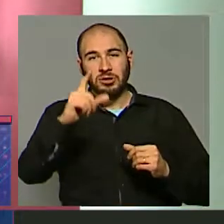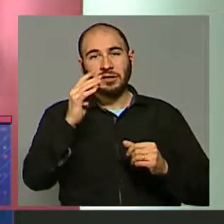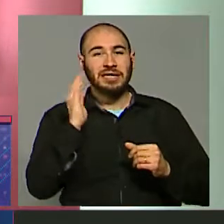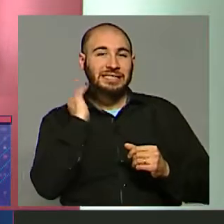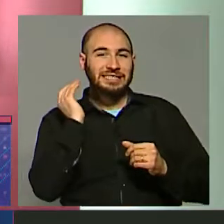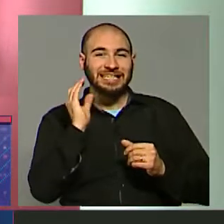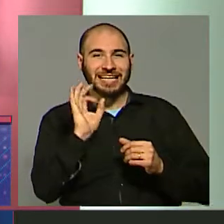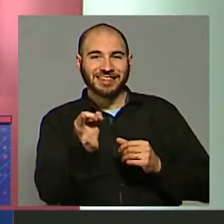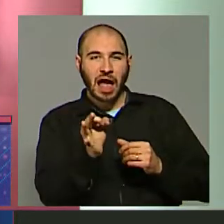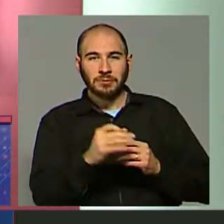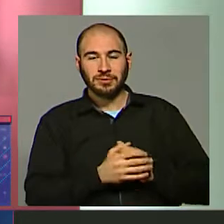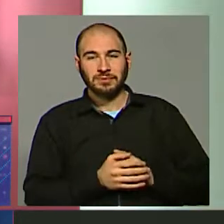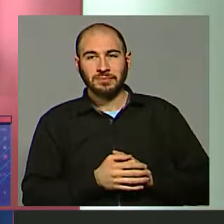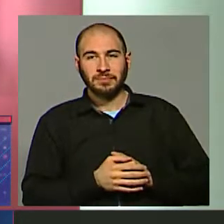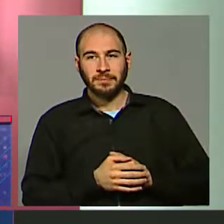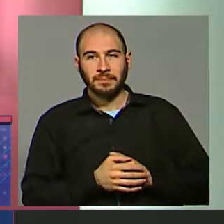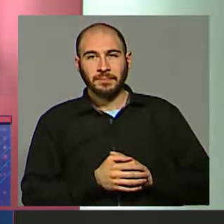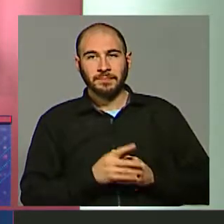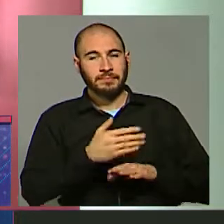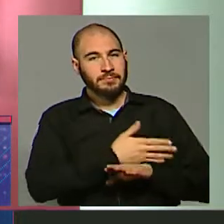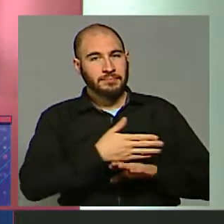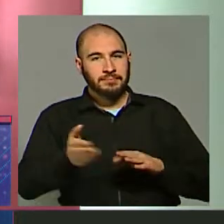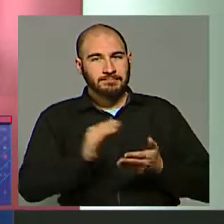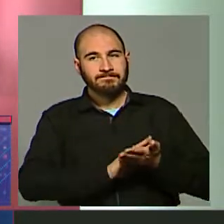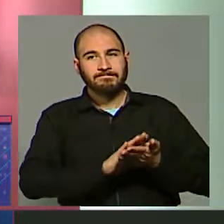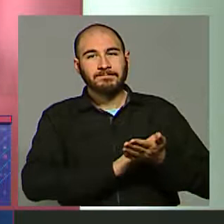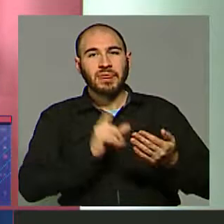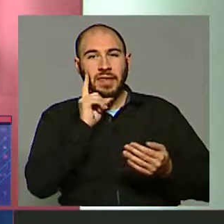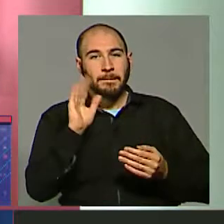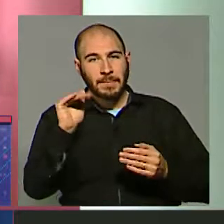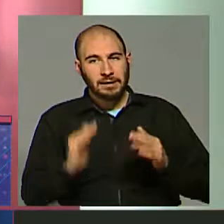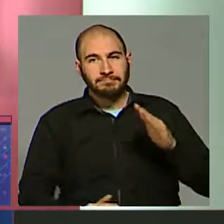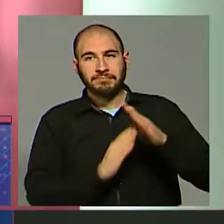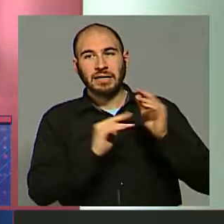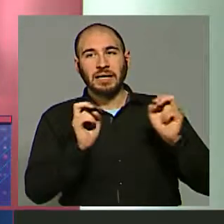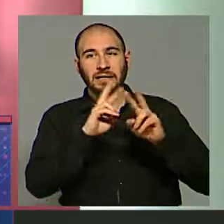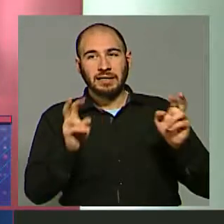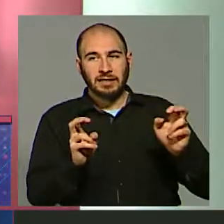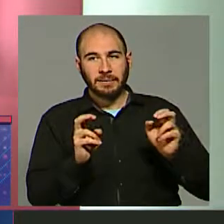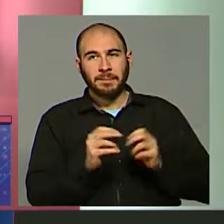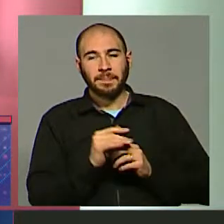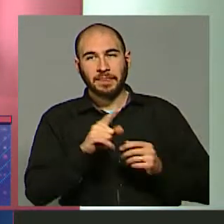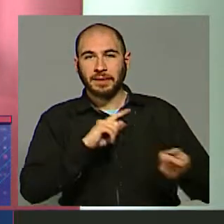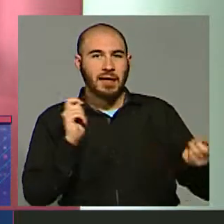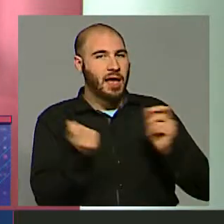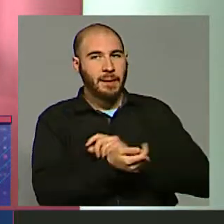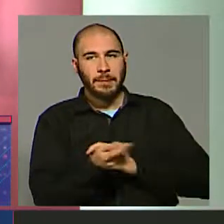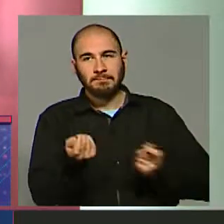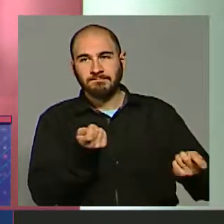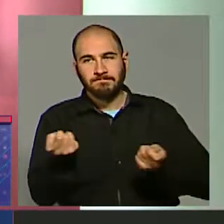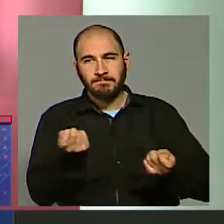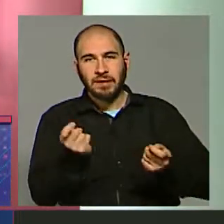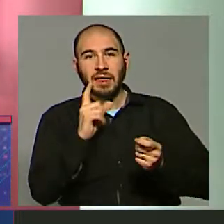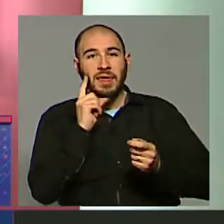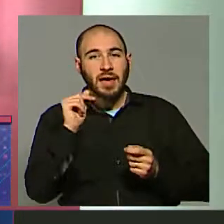16 centavos y algo que sigue y que influye en este supermartes y que tiene que haber cambiado por lo menos el rumbo por momentos de lo que fue